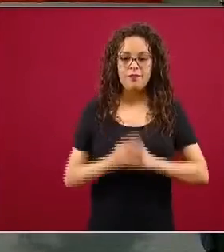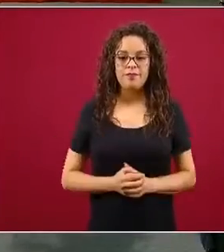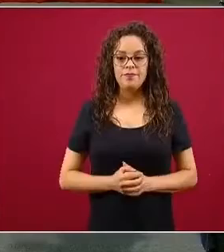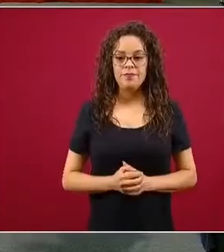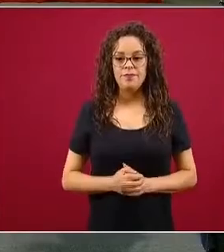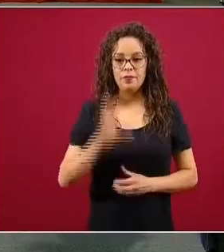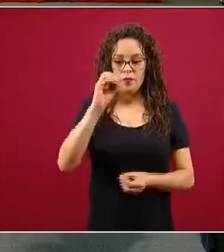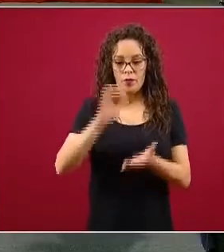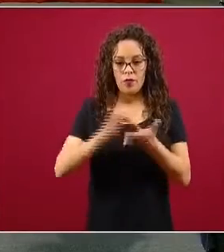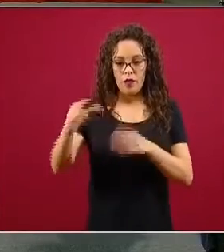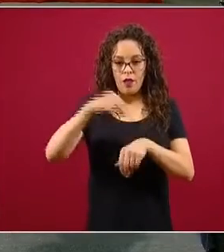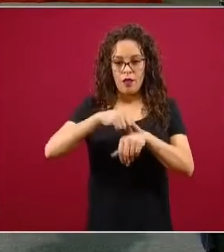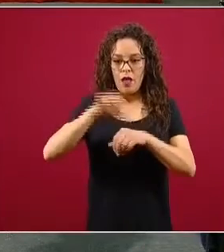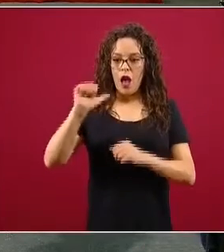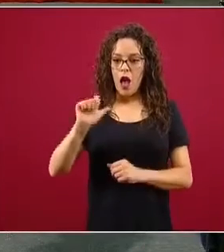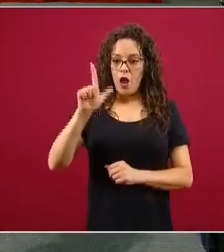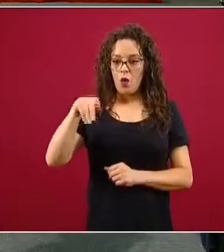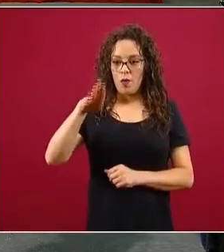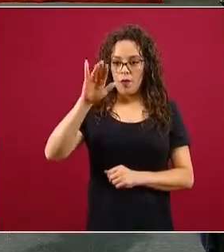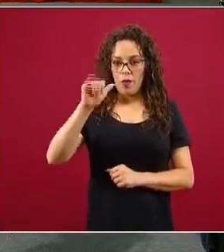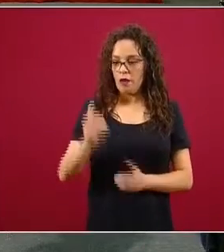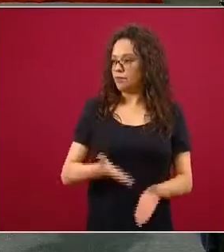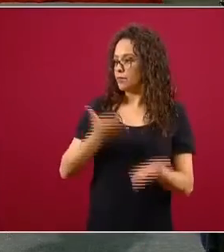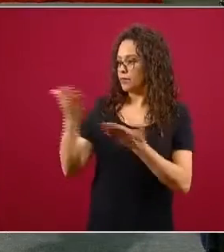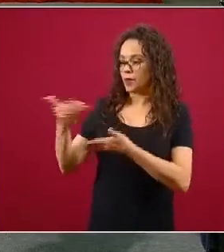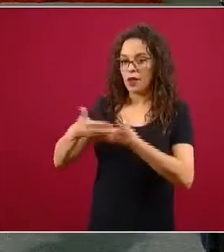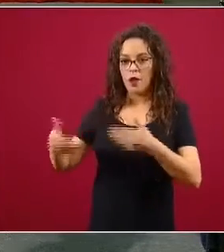Doctor López Ridaura, por favor.